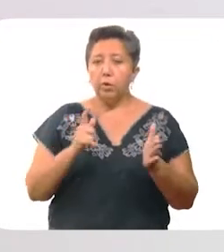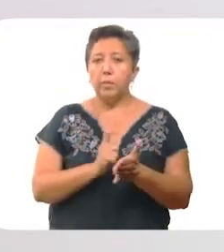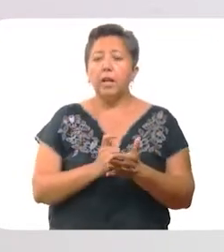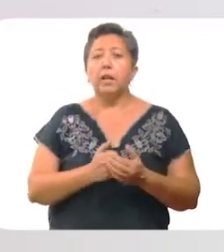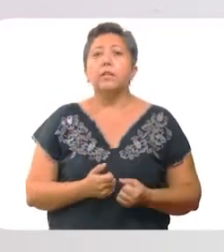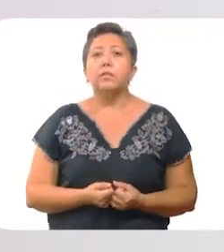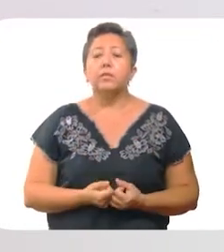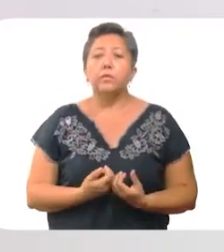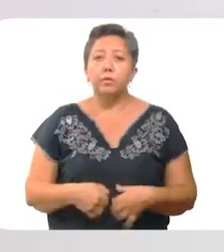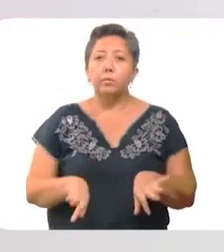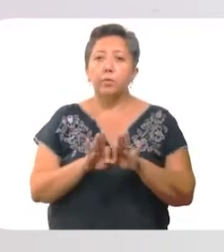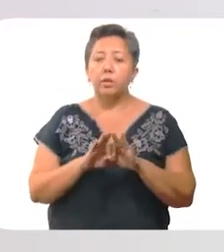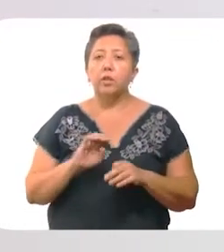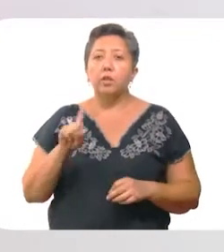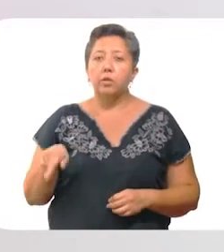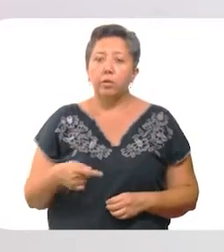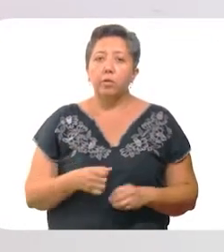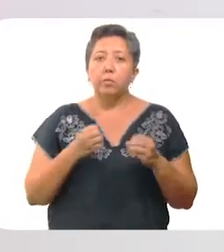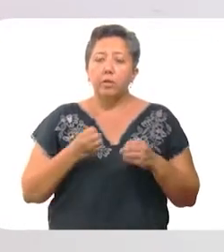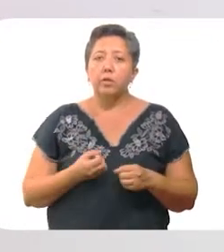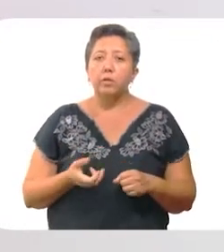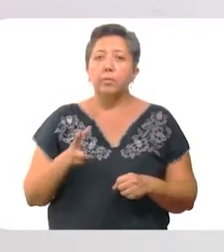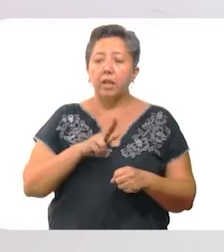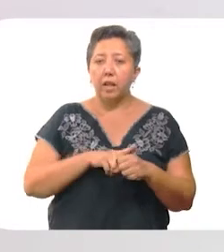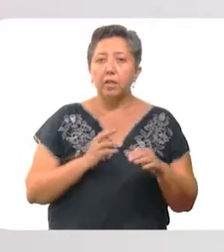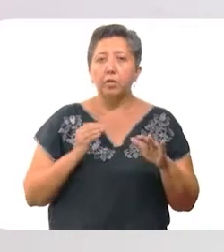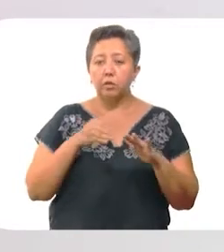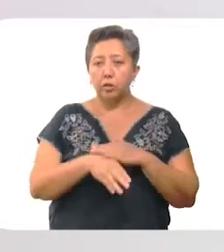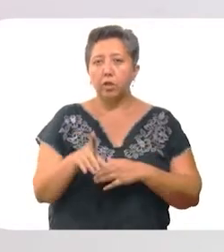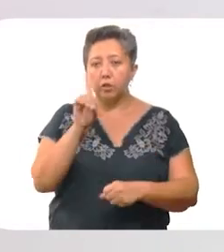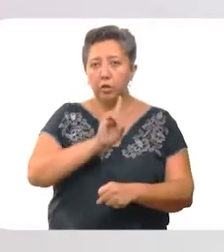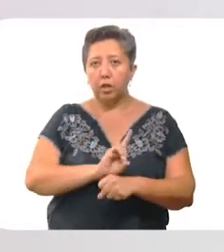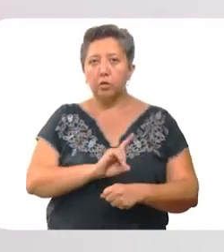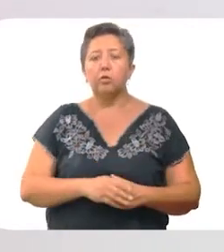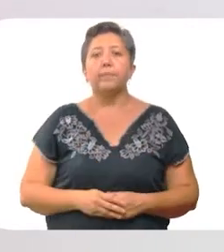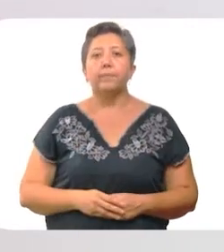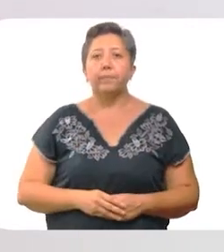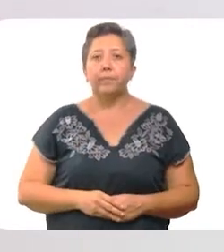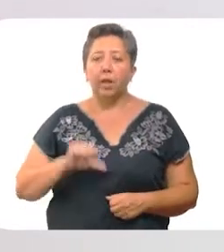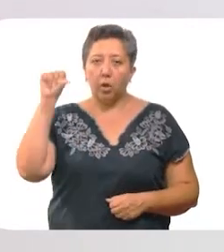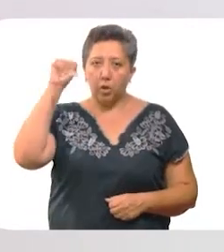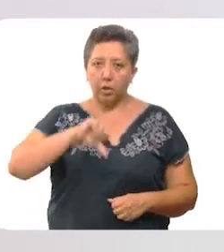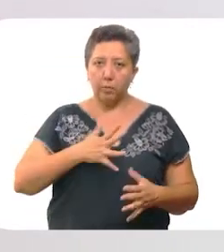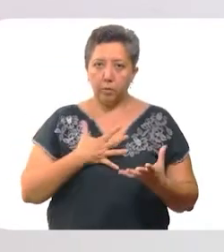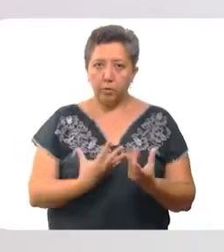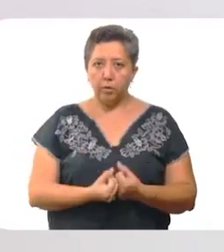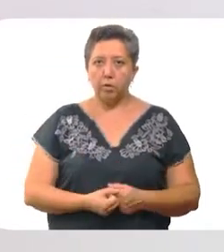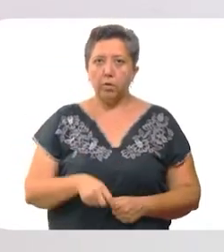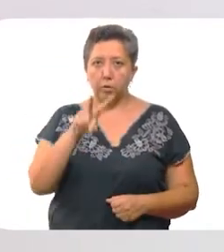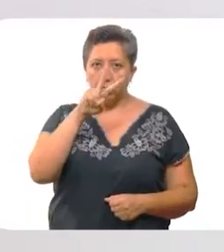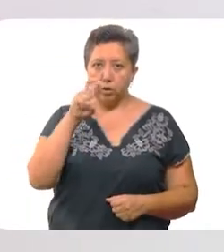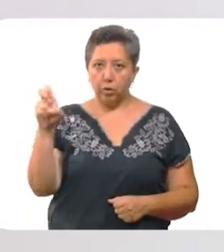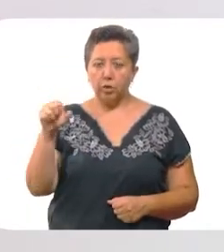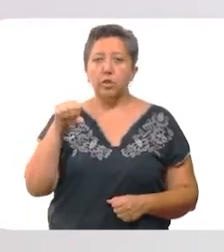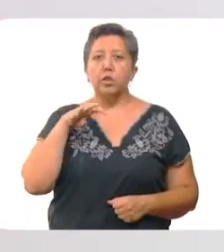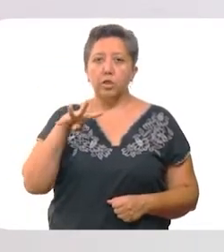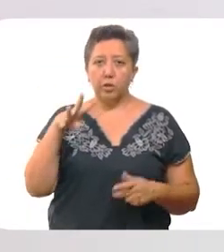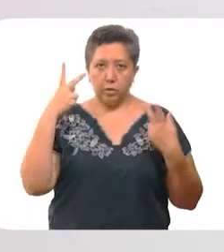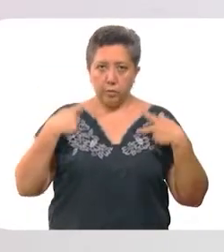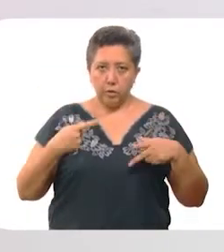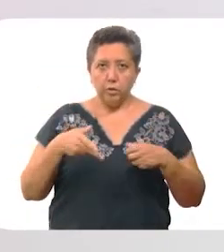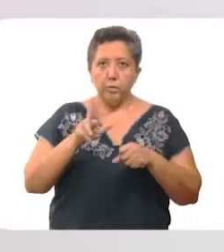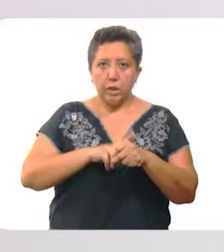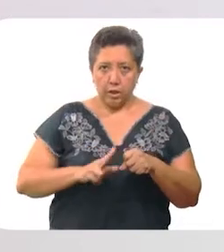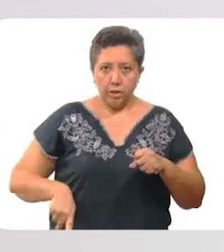reapertura económica los datos más importantes son la ocupación hospitalaria y los ingresos diarios. El día de hoy tenemos 219 pacientes